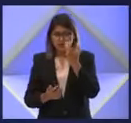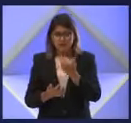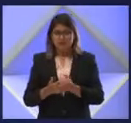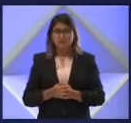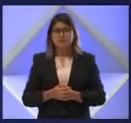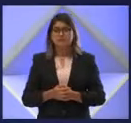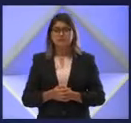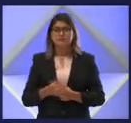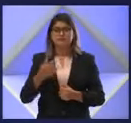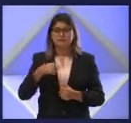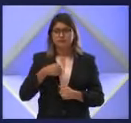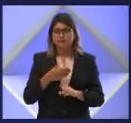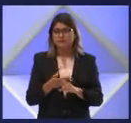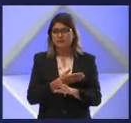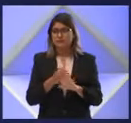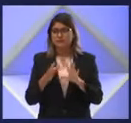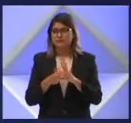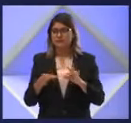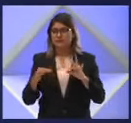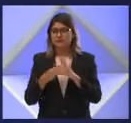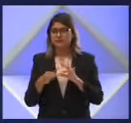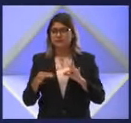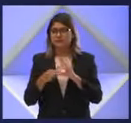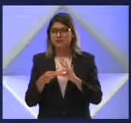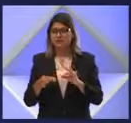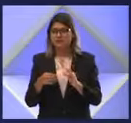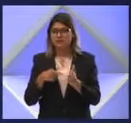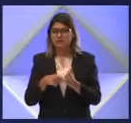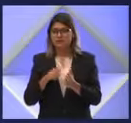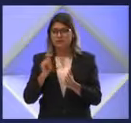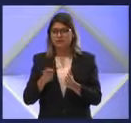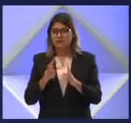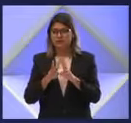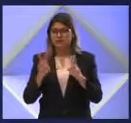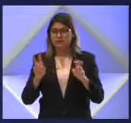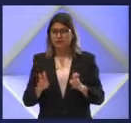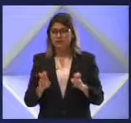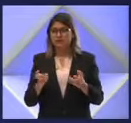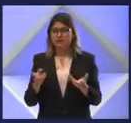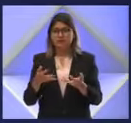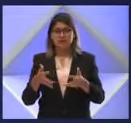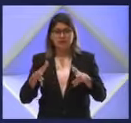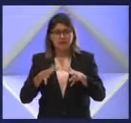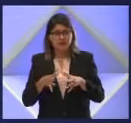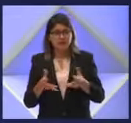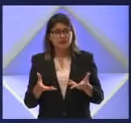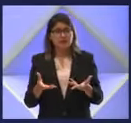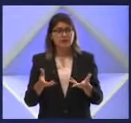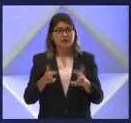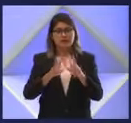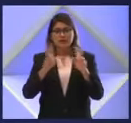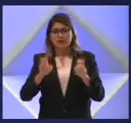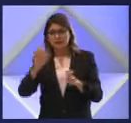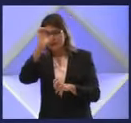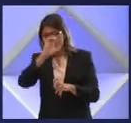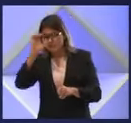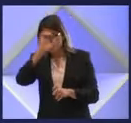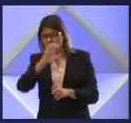mencionado la aplicación telecomunicaciones observación de la tierra sistemas científicos y sistemas tecnológicos